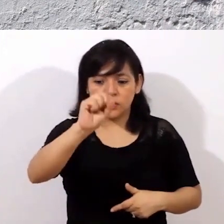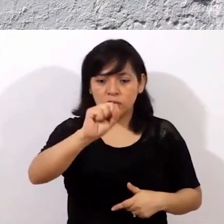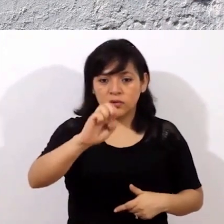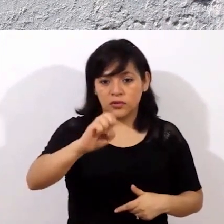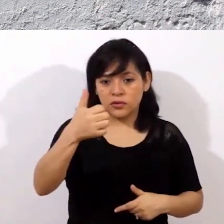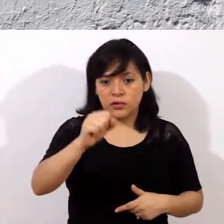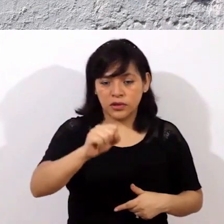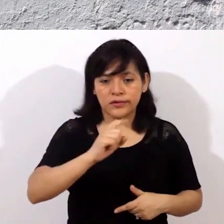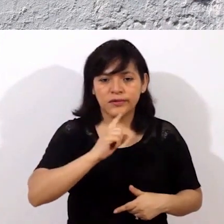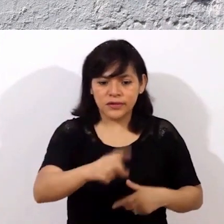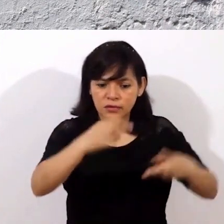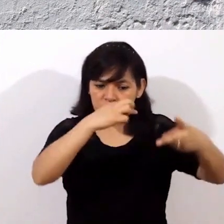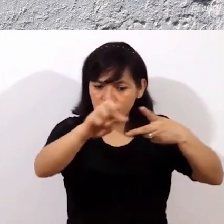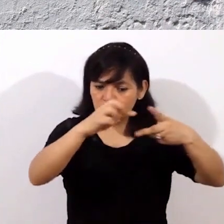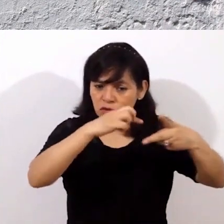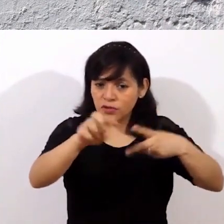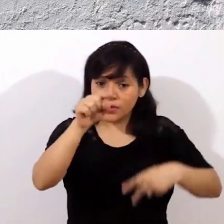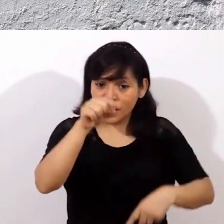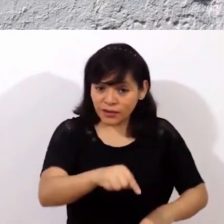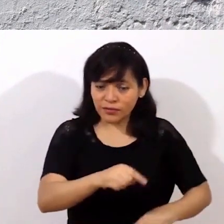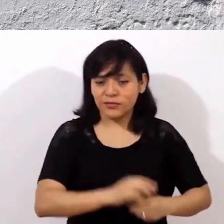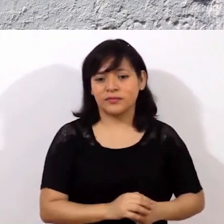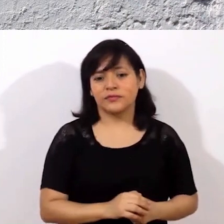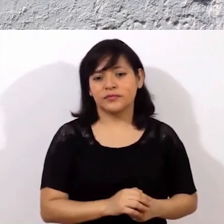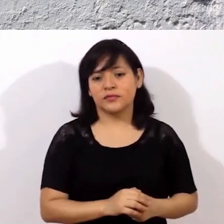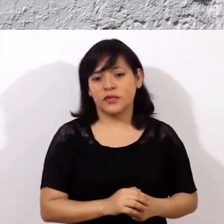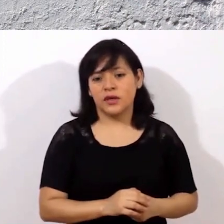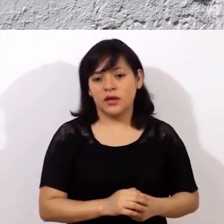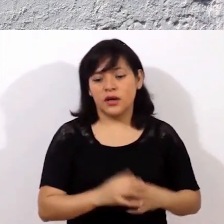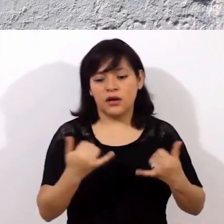cautivos hacia tierras extrañas por el imperio asirio.